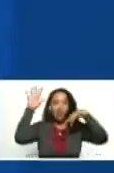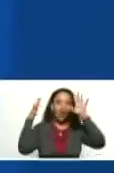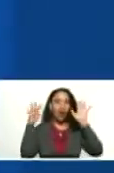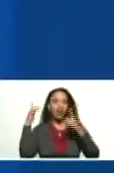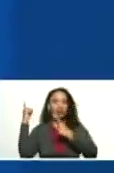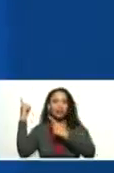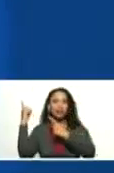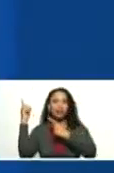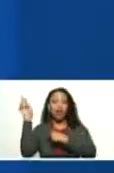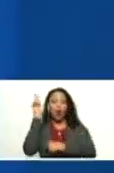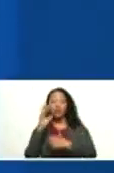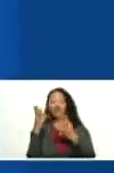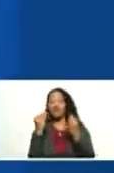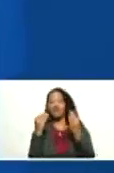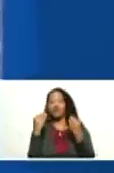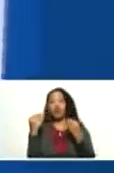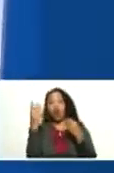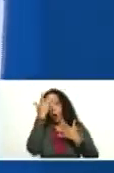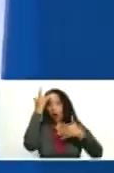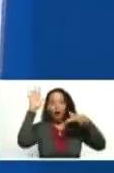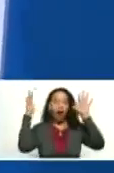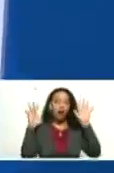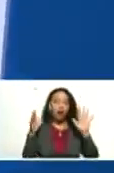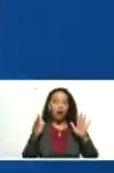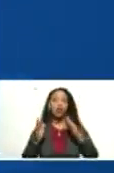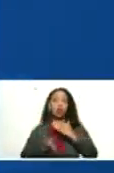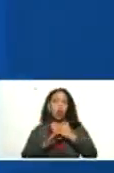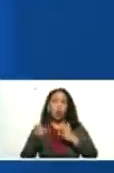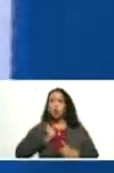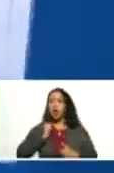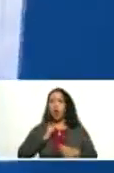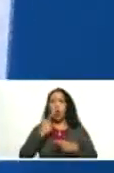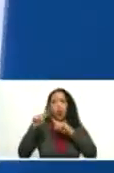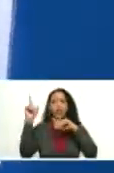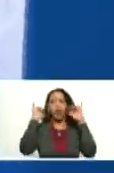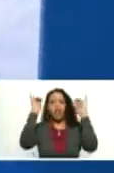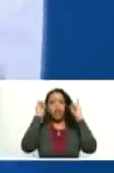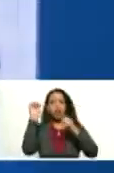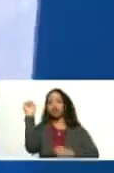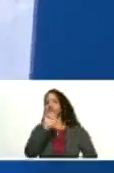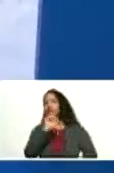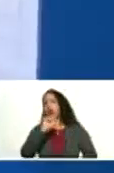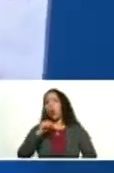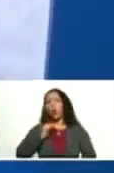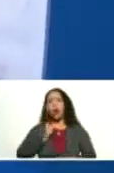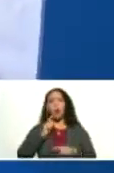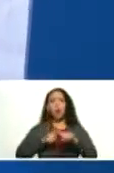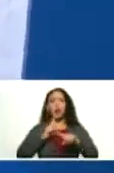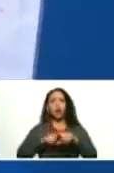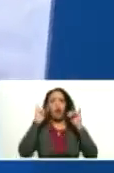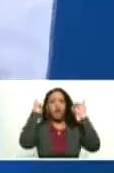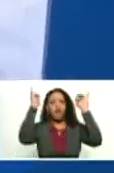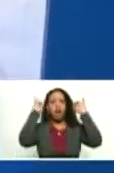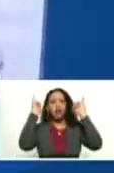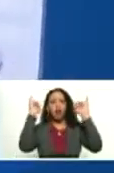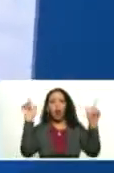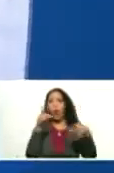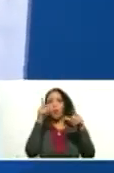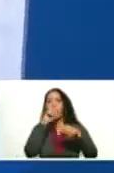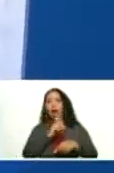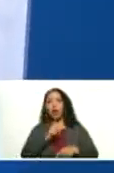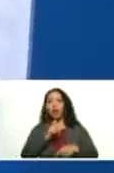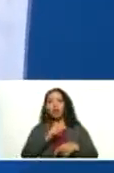Se usó bastante, ¿verdad? En los carnavales. Sí. Y se puede usar para cualquier fiesta. Sí, sí. Cualquier momento, una fiesta de cumpleaños, sí, una fiesta evento